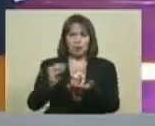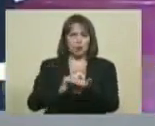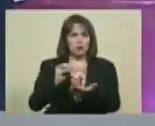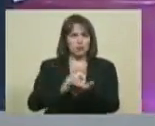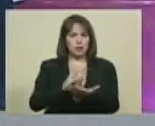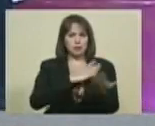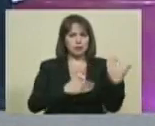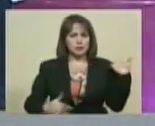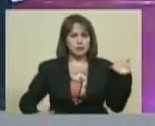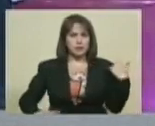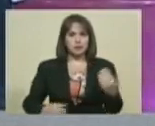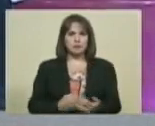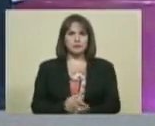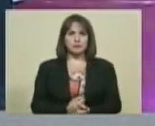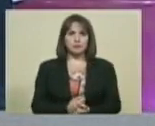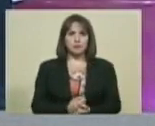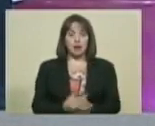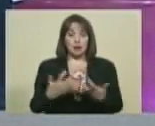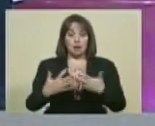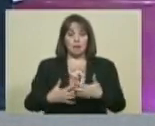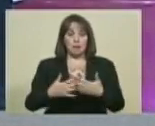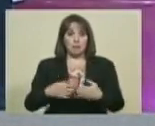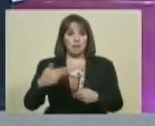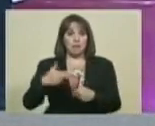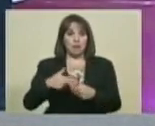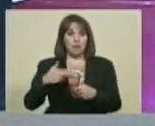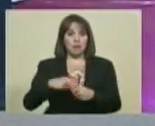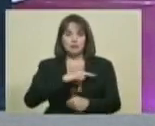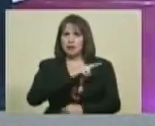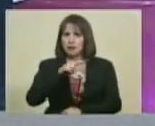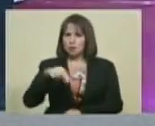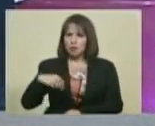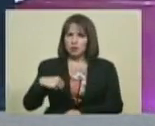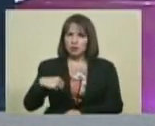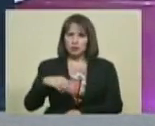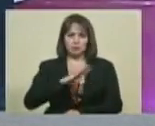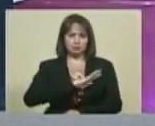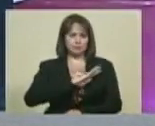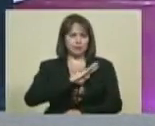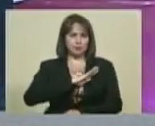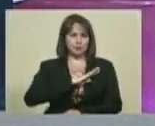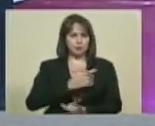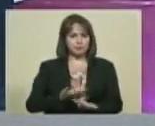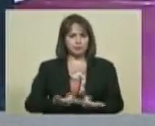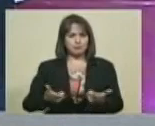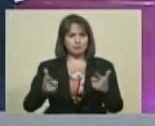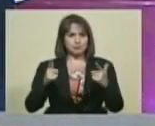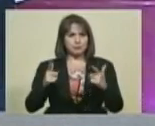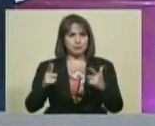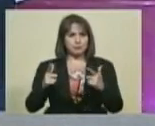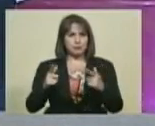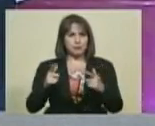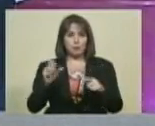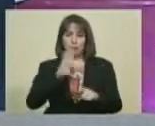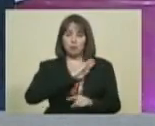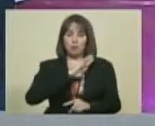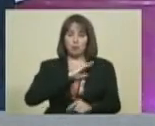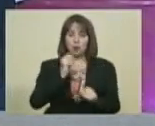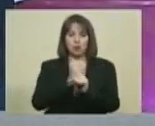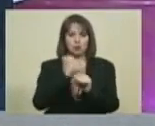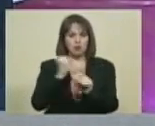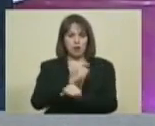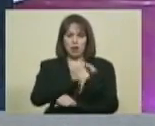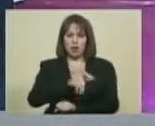que la PDVSA nuestra, esta PDVSA soberana, en manos de la clase trabajadora